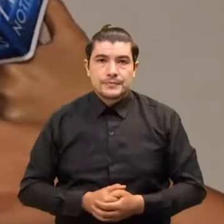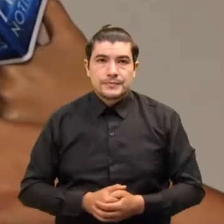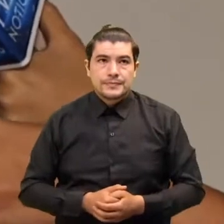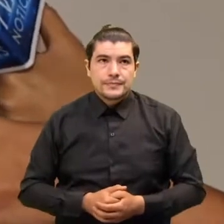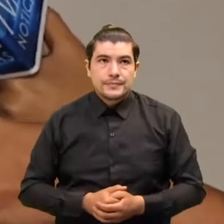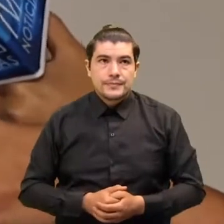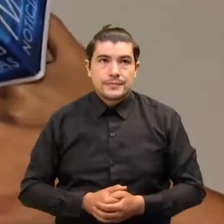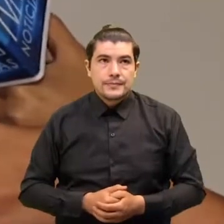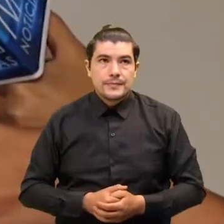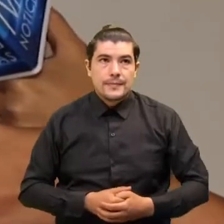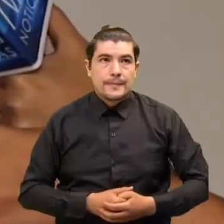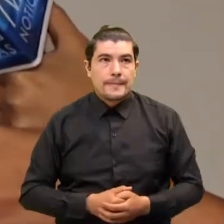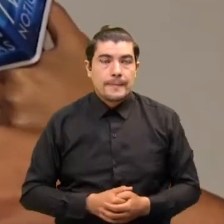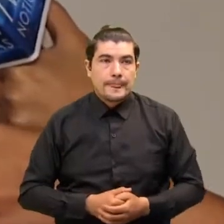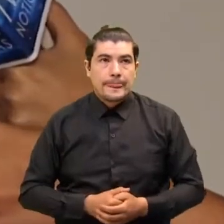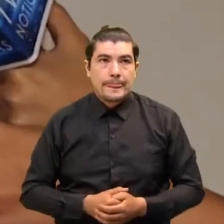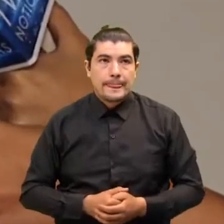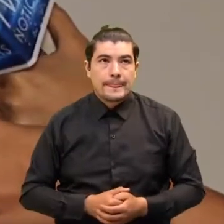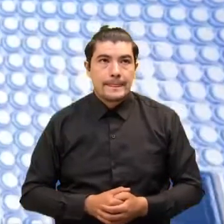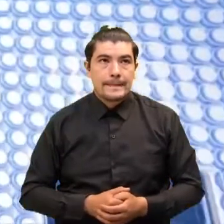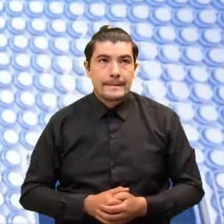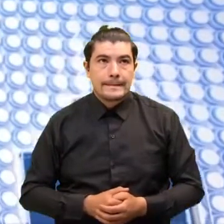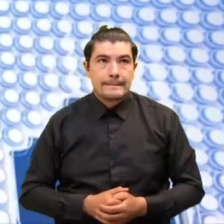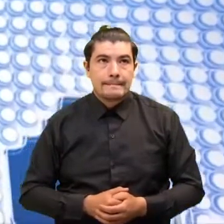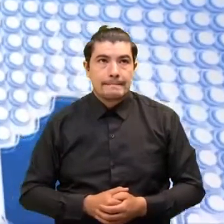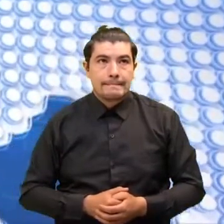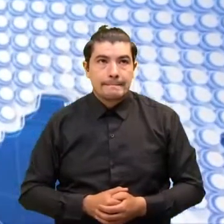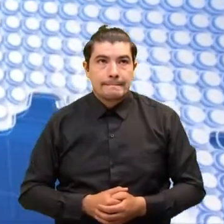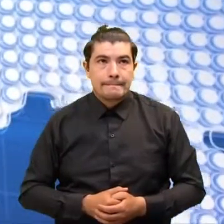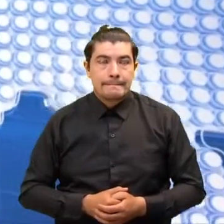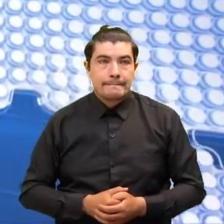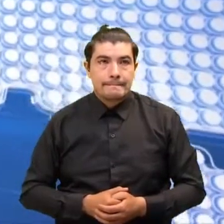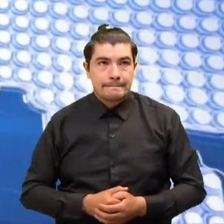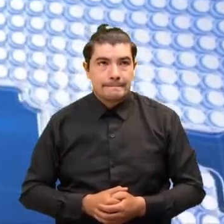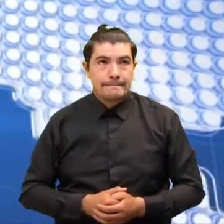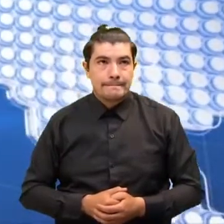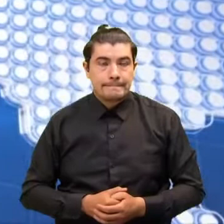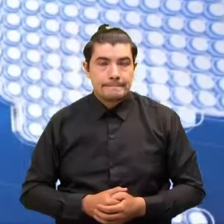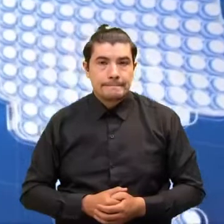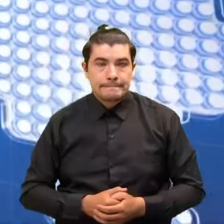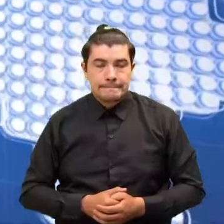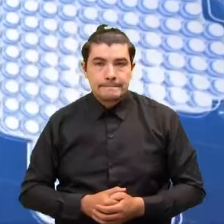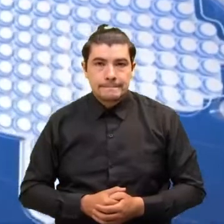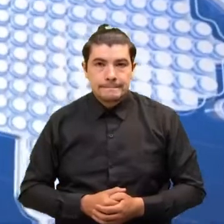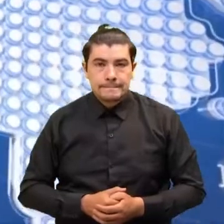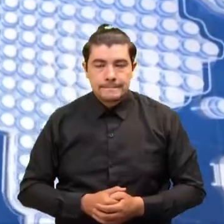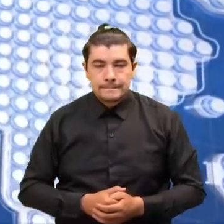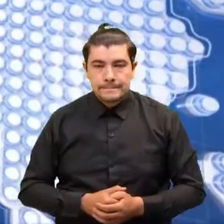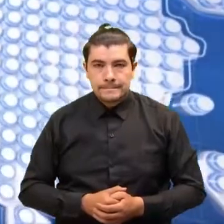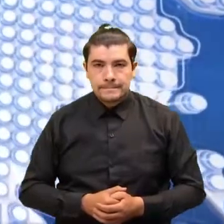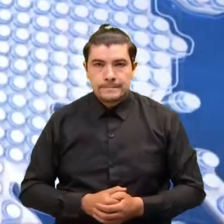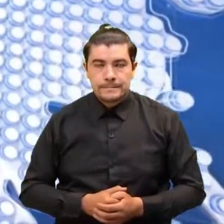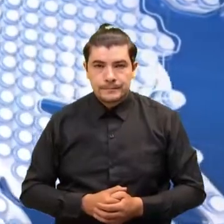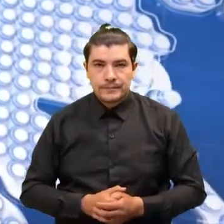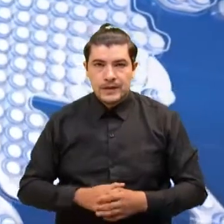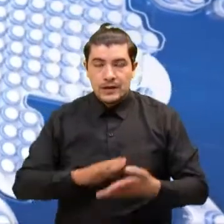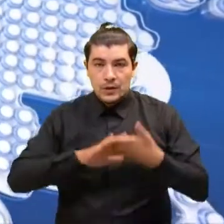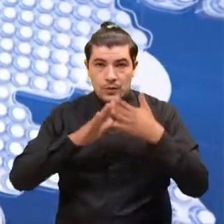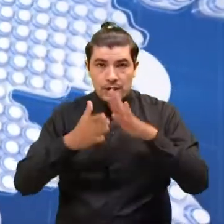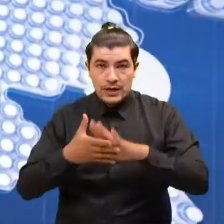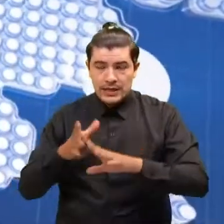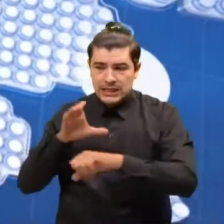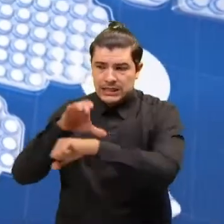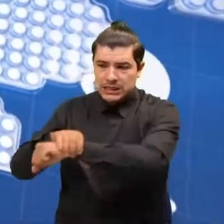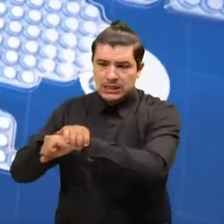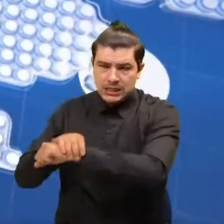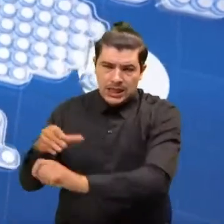le ocasionan algunas lesiones, son llevados por nuestro Ejército Nacional, la comunidad que encontraba cerca a